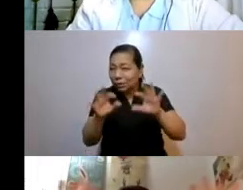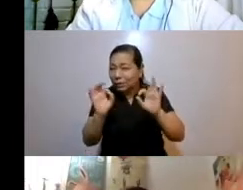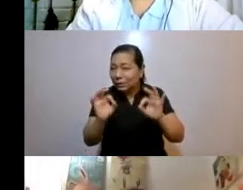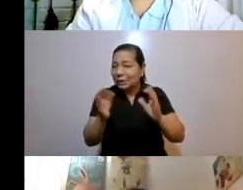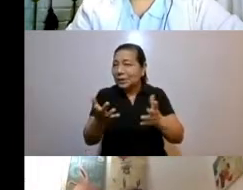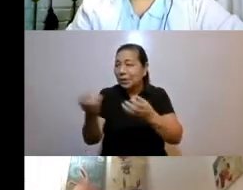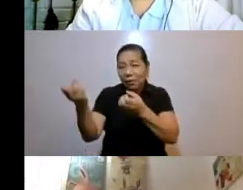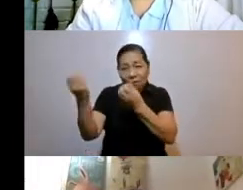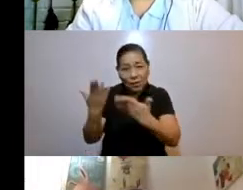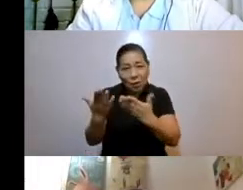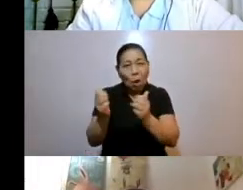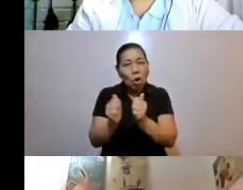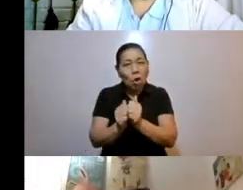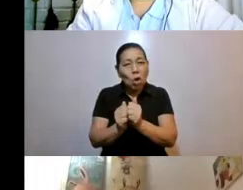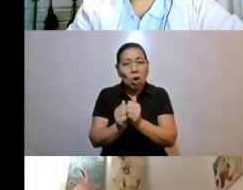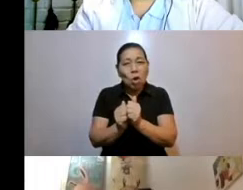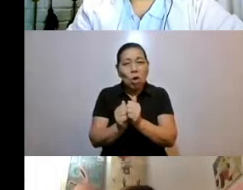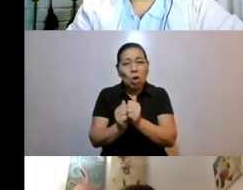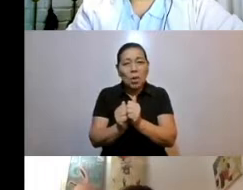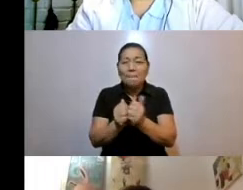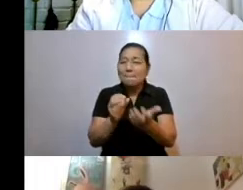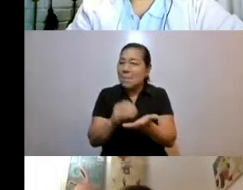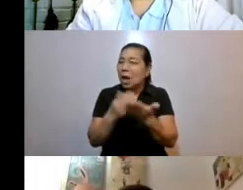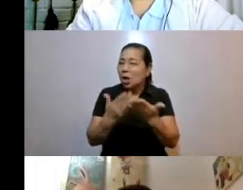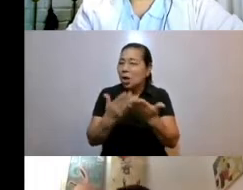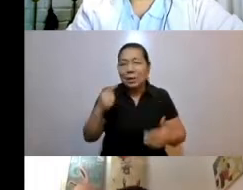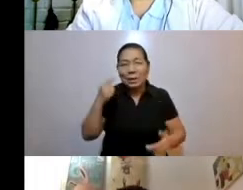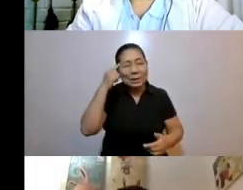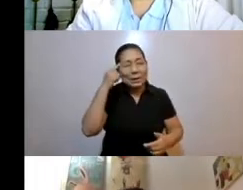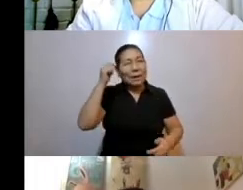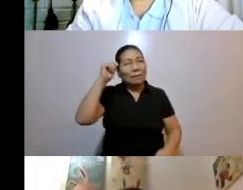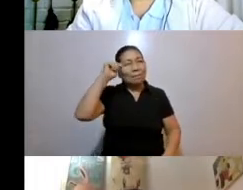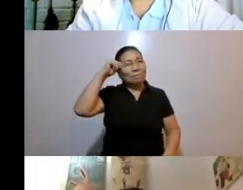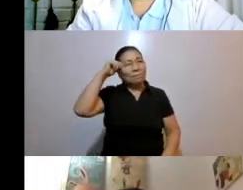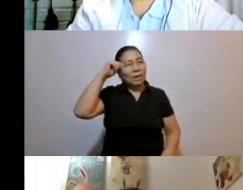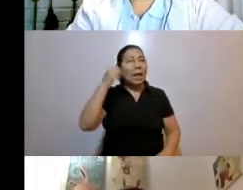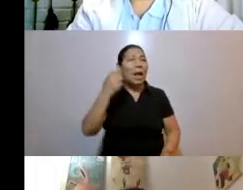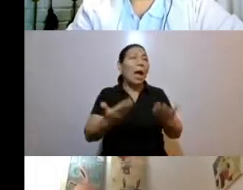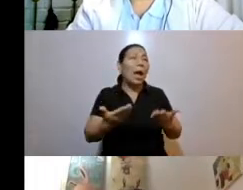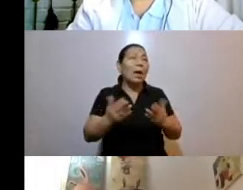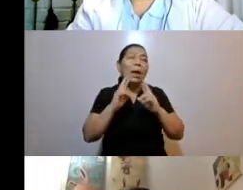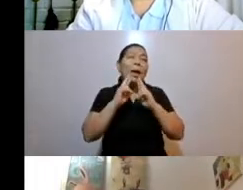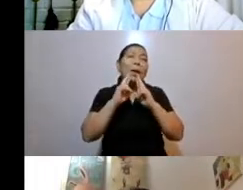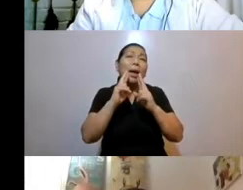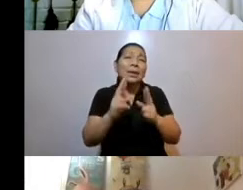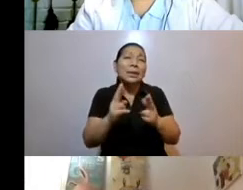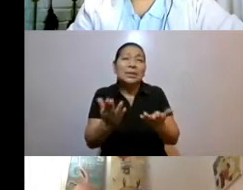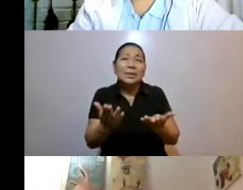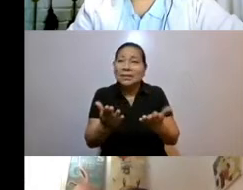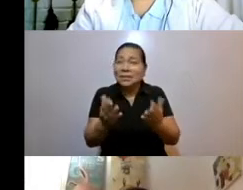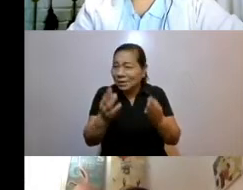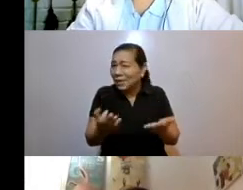se ha informado, viene con más cosas en la mente y a veces las respuestas